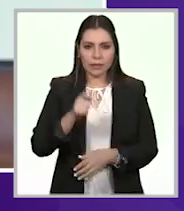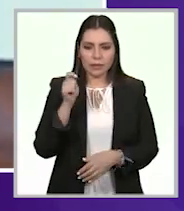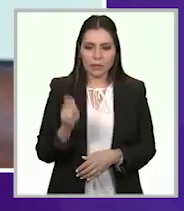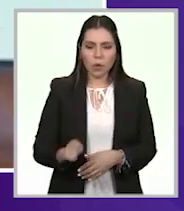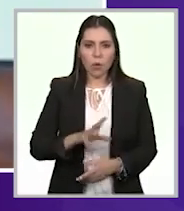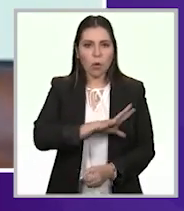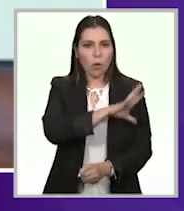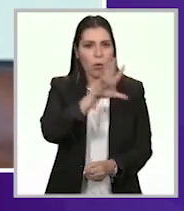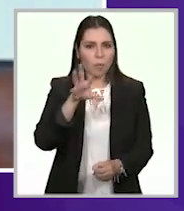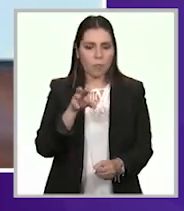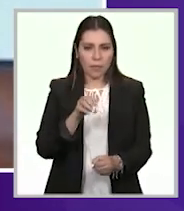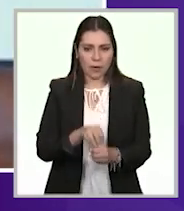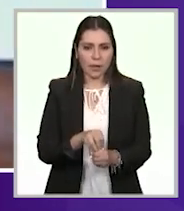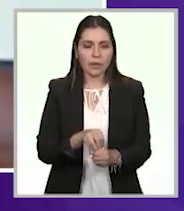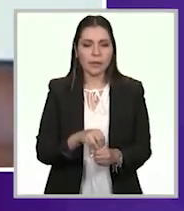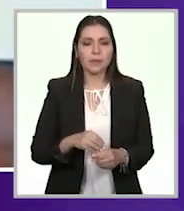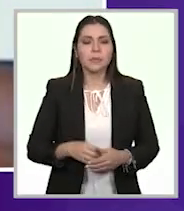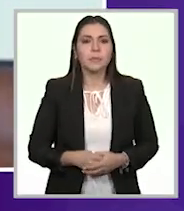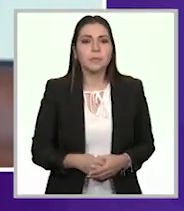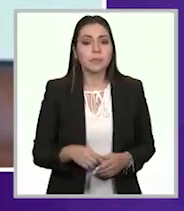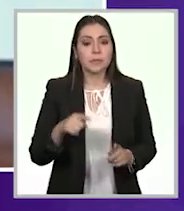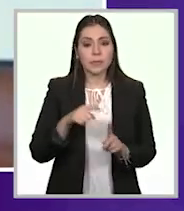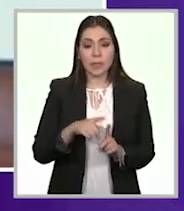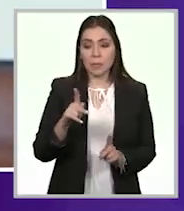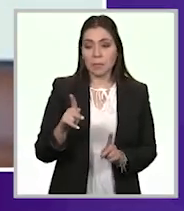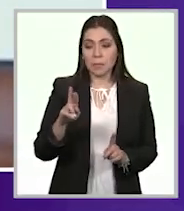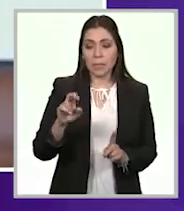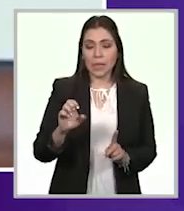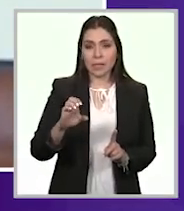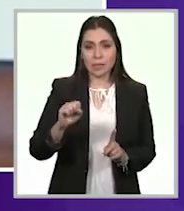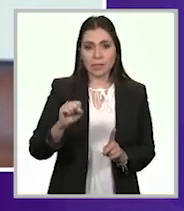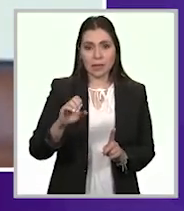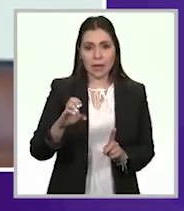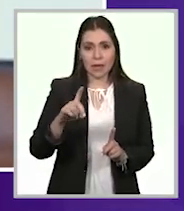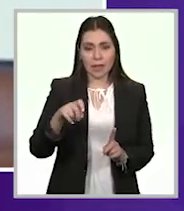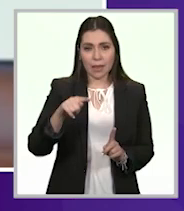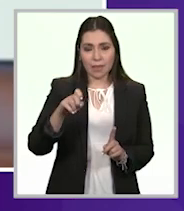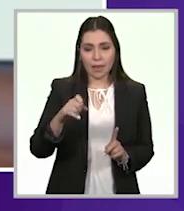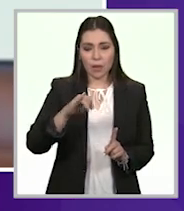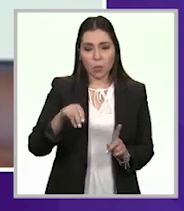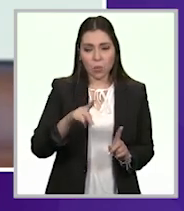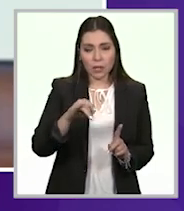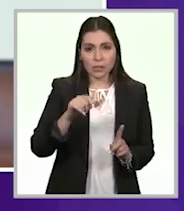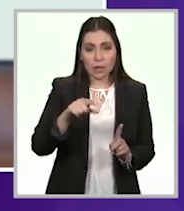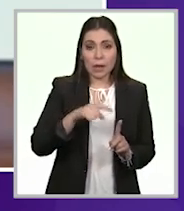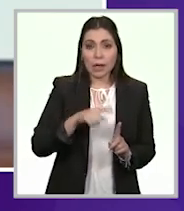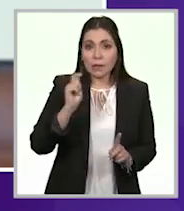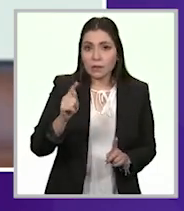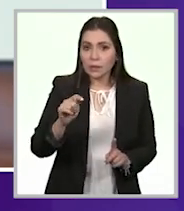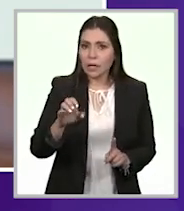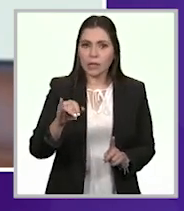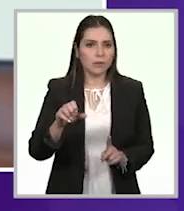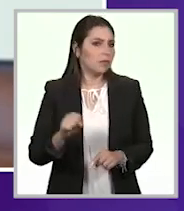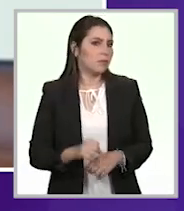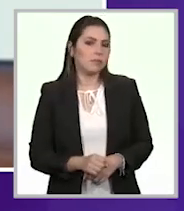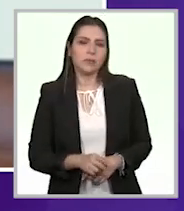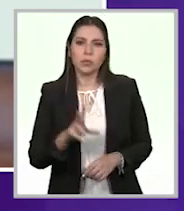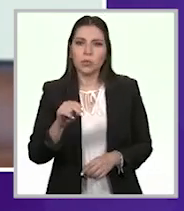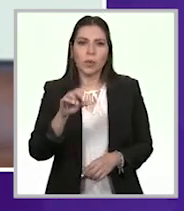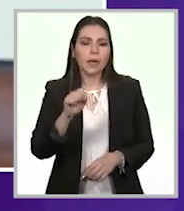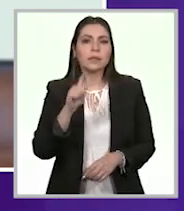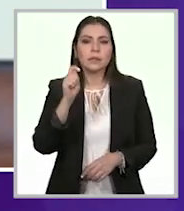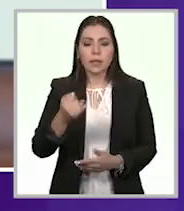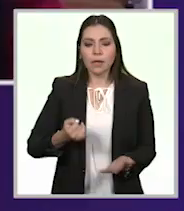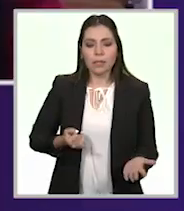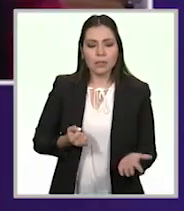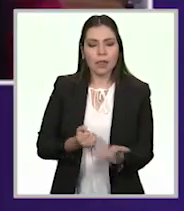sentencia misma y la sentencia completa. Precedente judicial no es la tesis, el precedente son las sentencias.